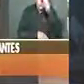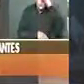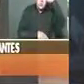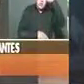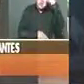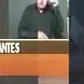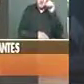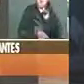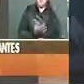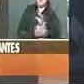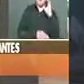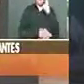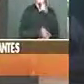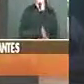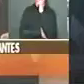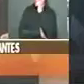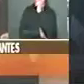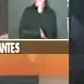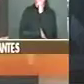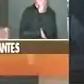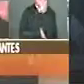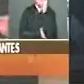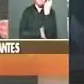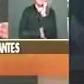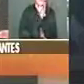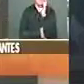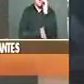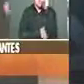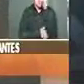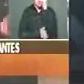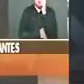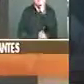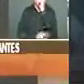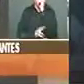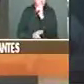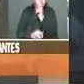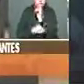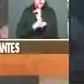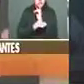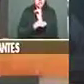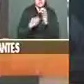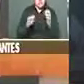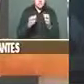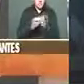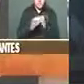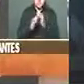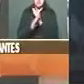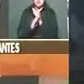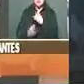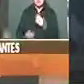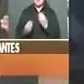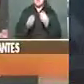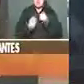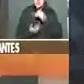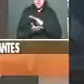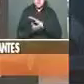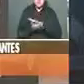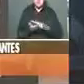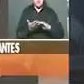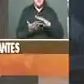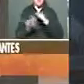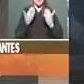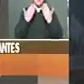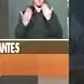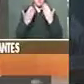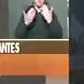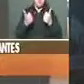por supuesto los colombianos necesitamos es buscar un gobierno que respete las instituciones, que devuelva la seguridad, la tranquilidad y que recobremos la